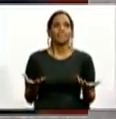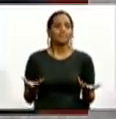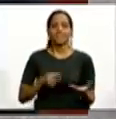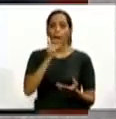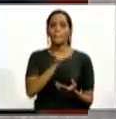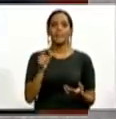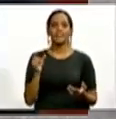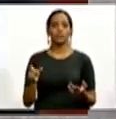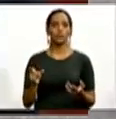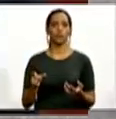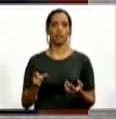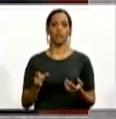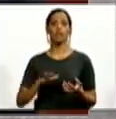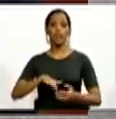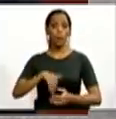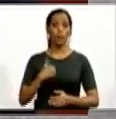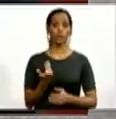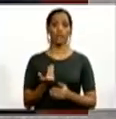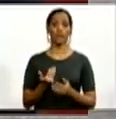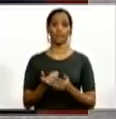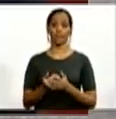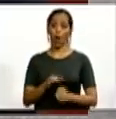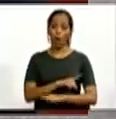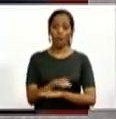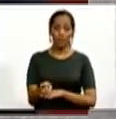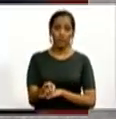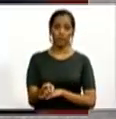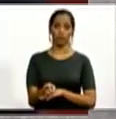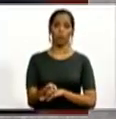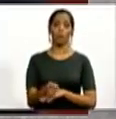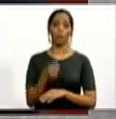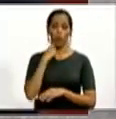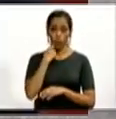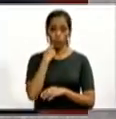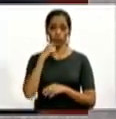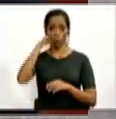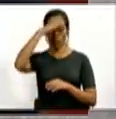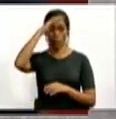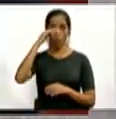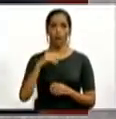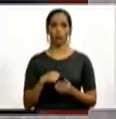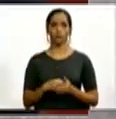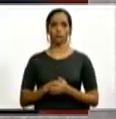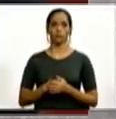estas personas y posiblemente obligados o presionados por los rusos, por los cubanos,